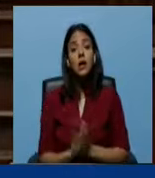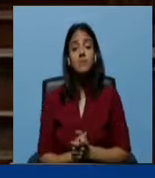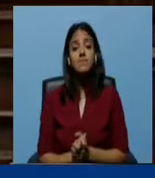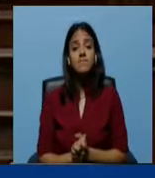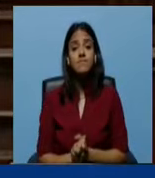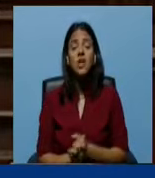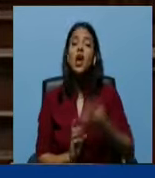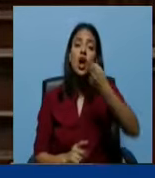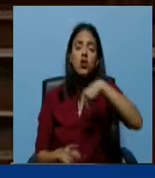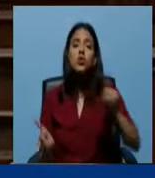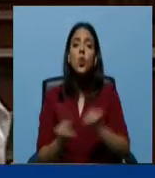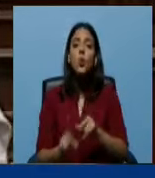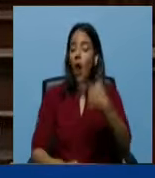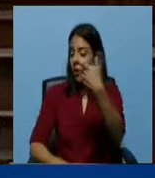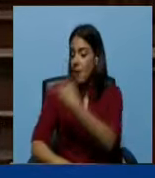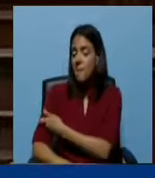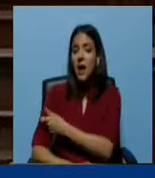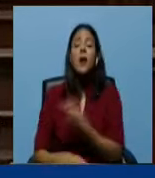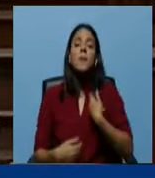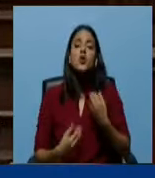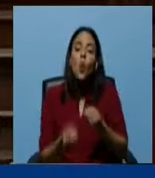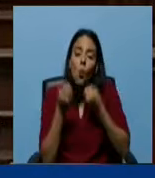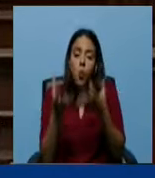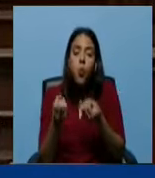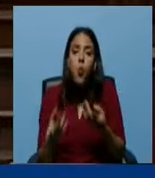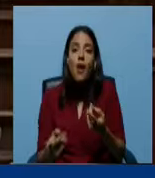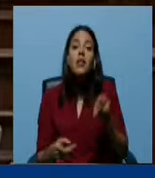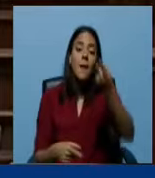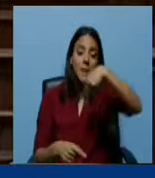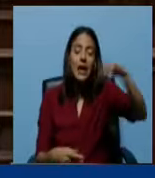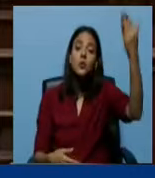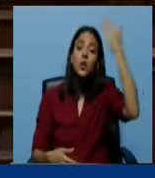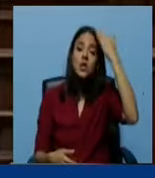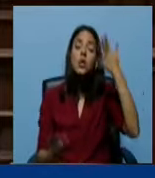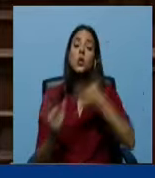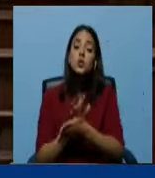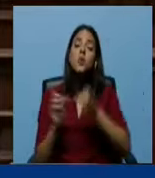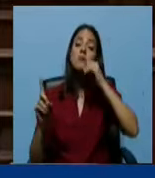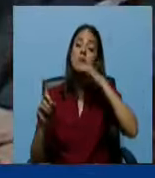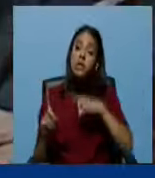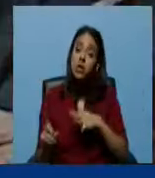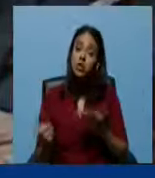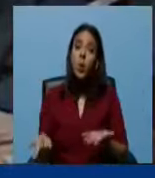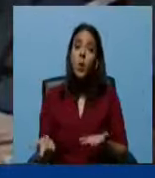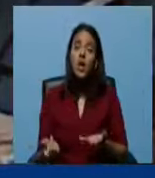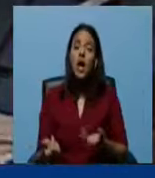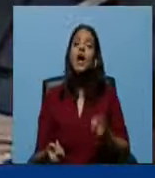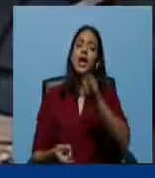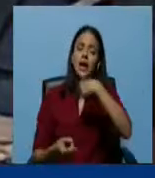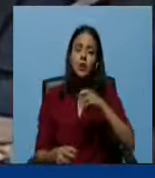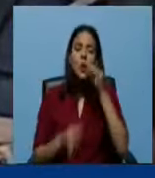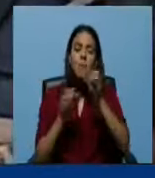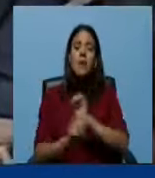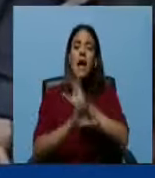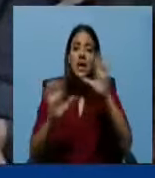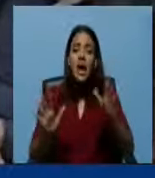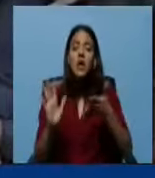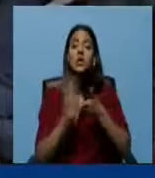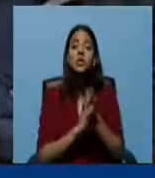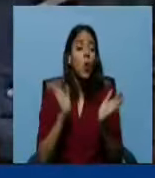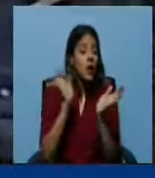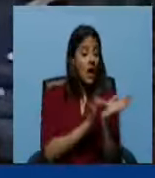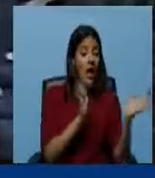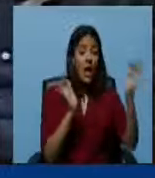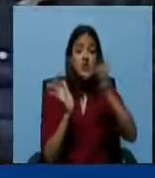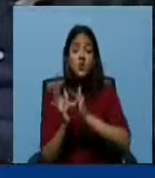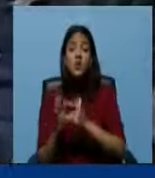Estamos vacunados, pero estoy echando el cuento porque estoy diciendo que qué encarnar el Espíritu de Jesús en el